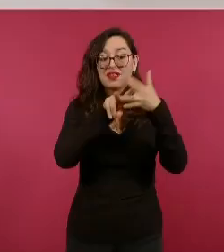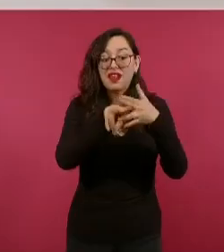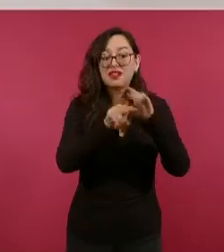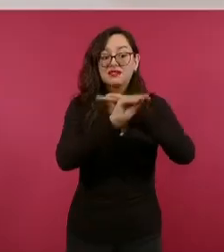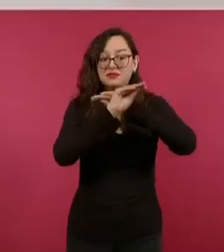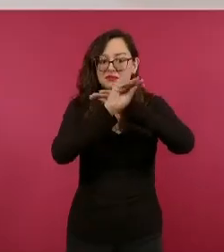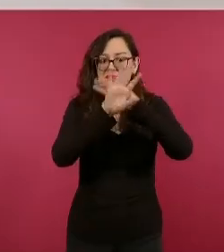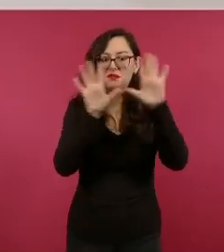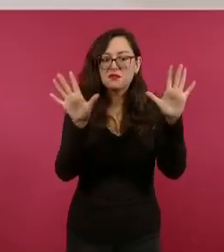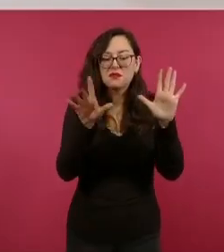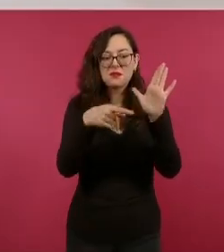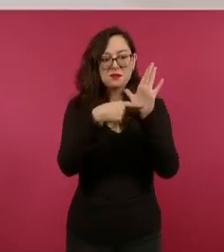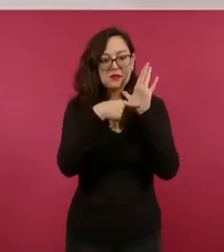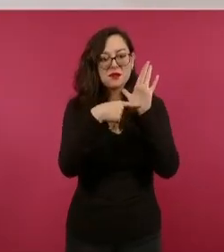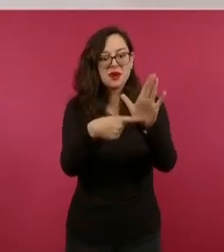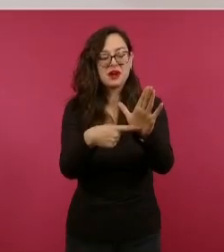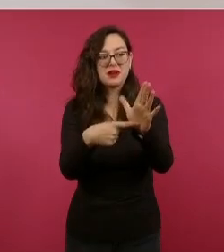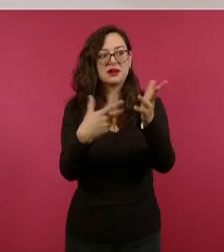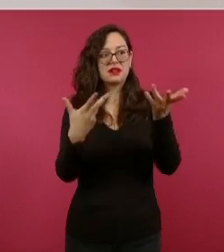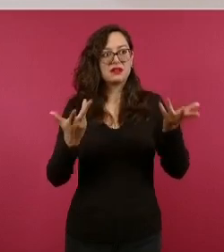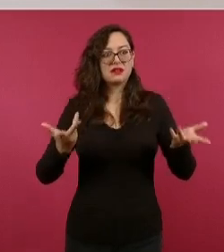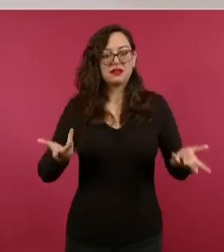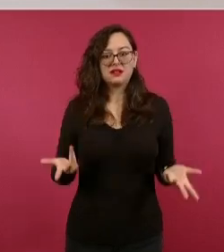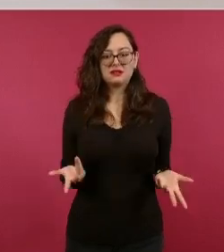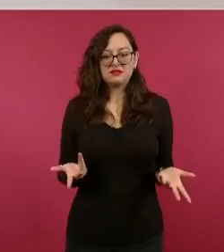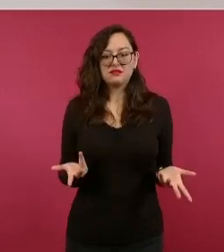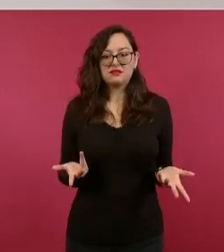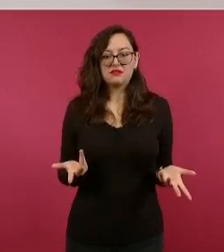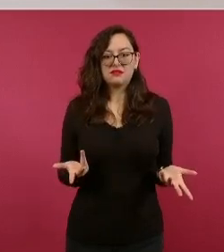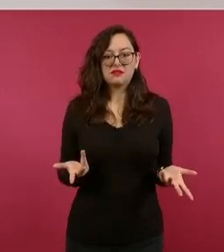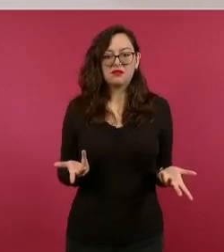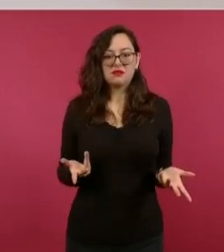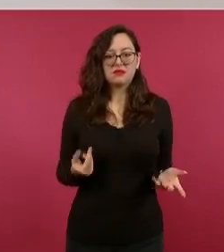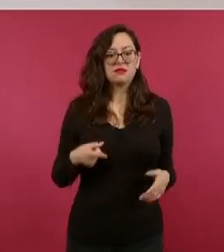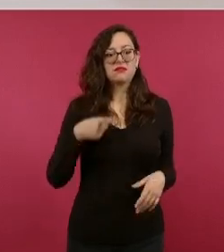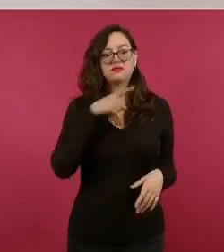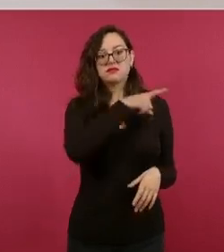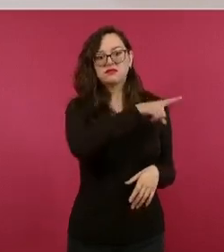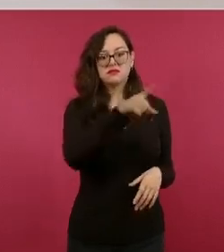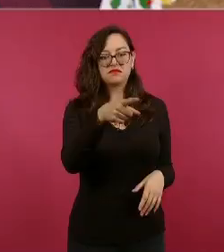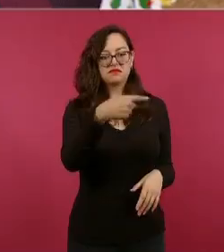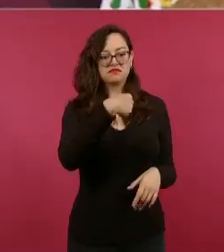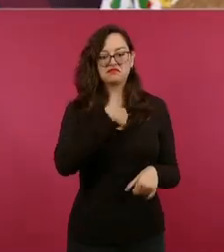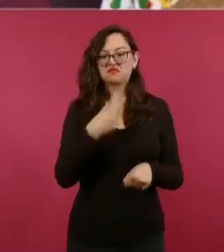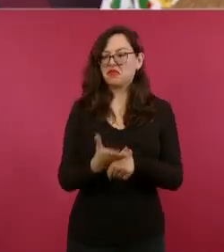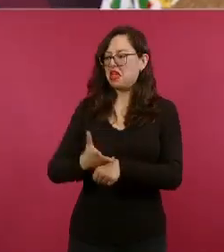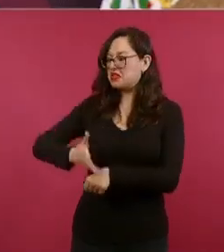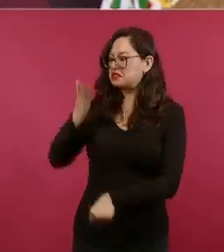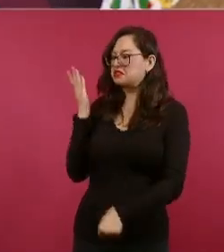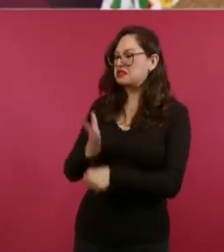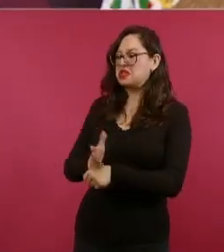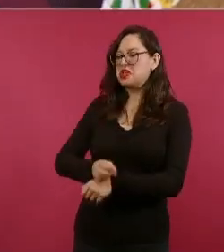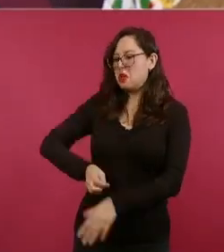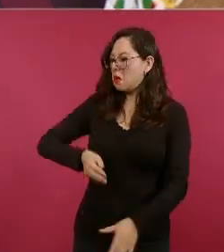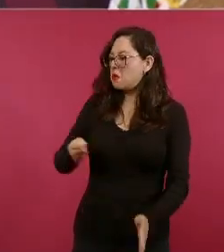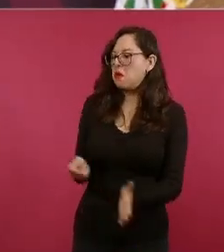Y que me van a sancionar y que hasta las últimas consecuencias.